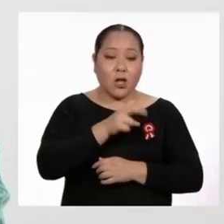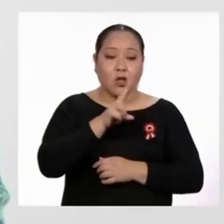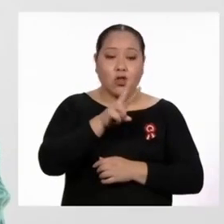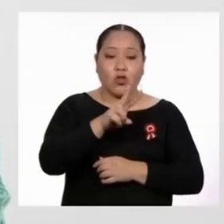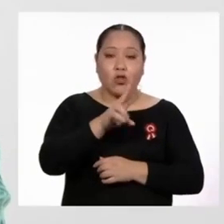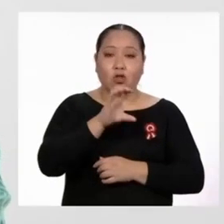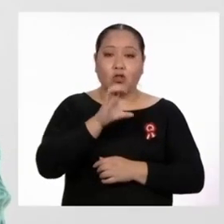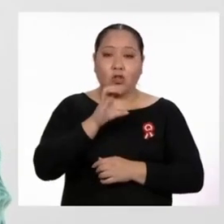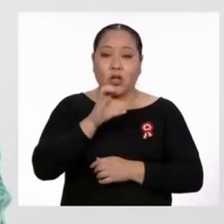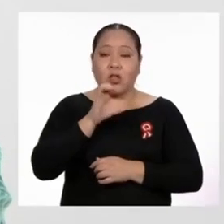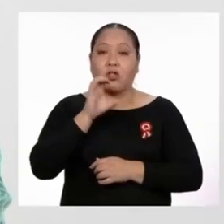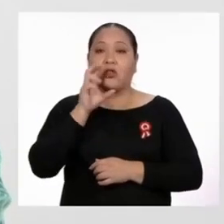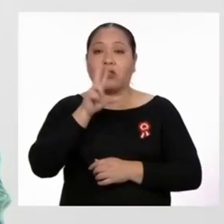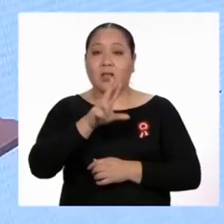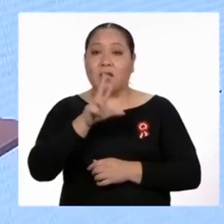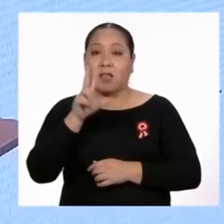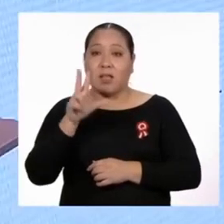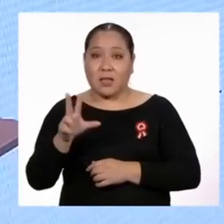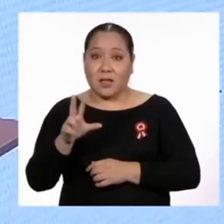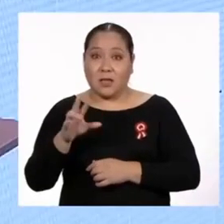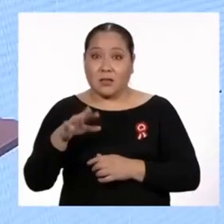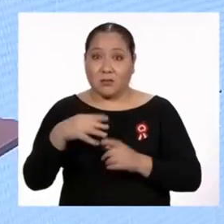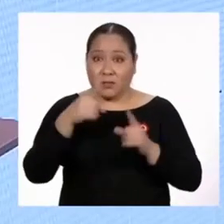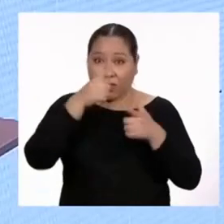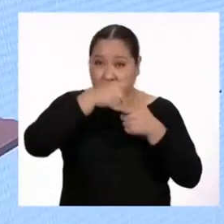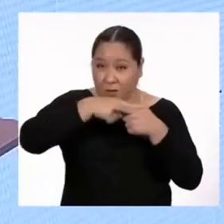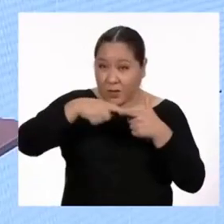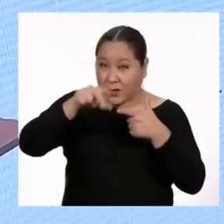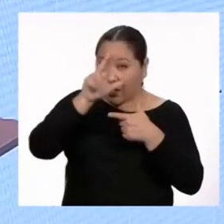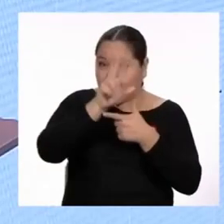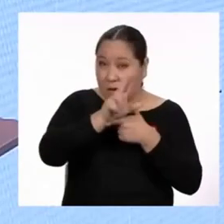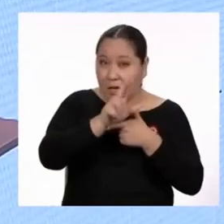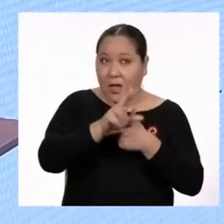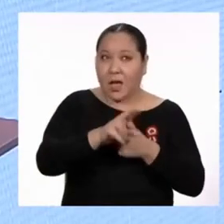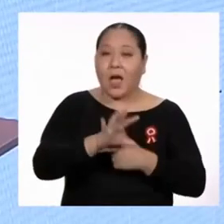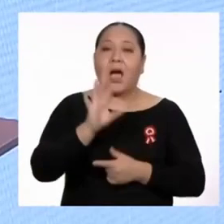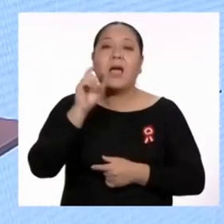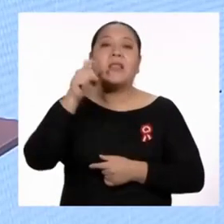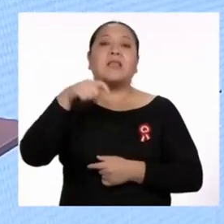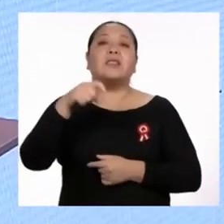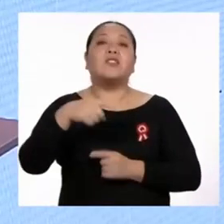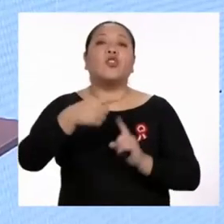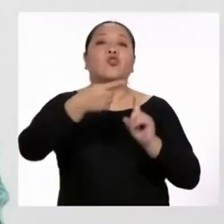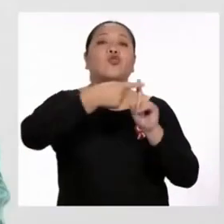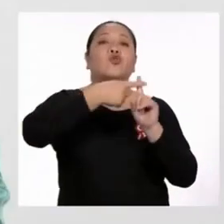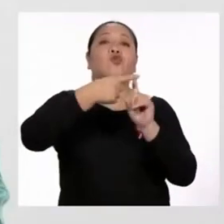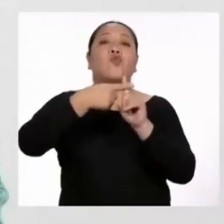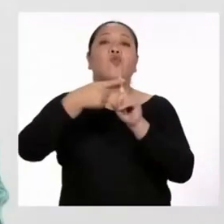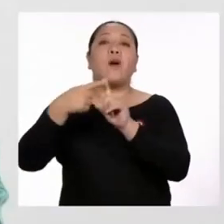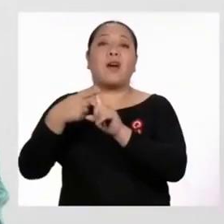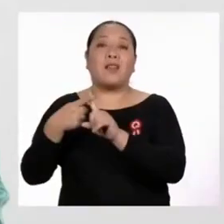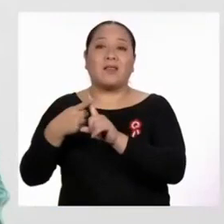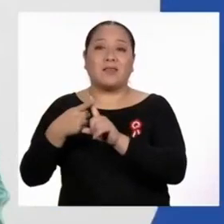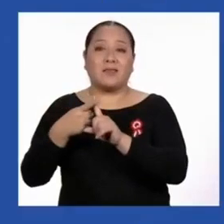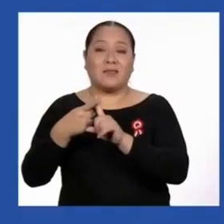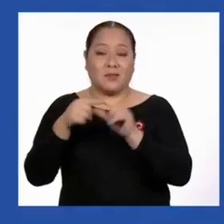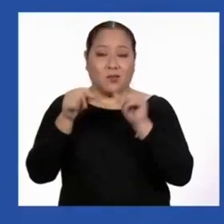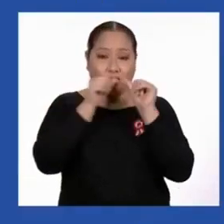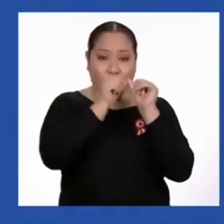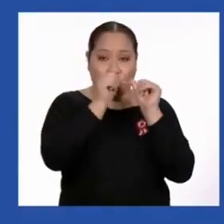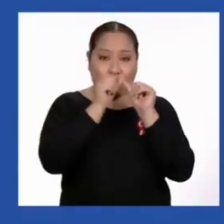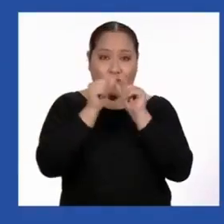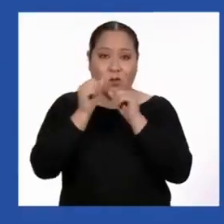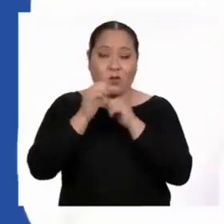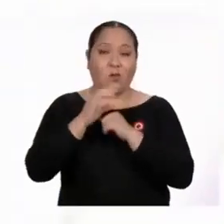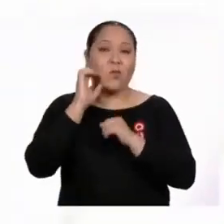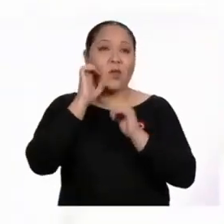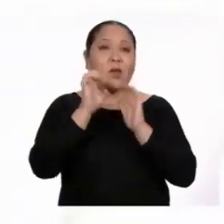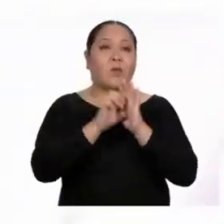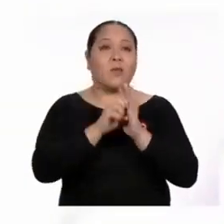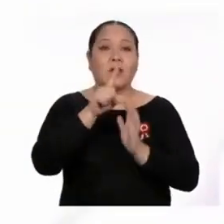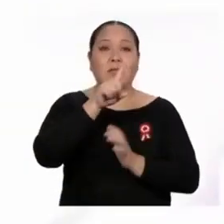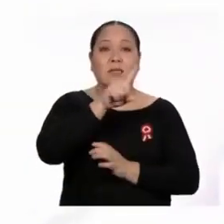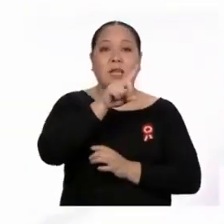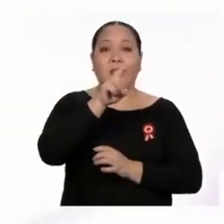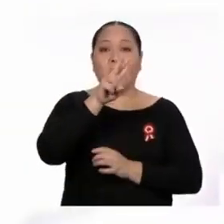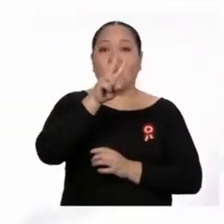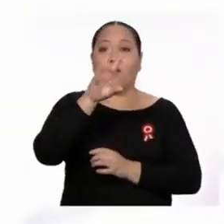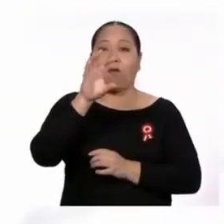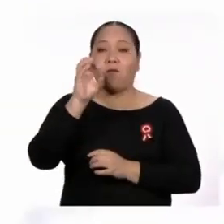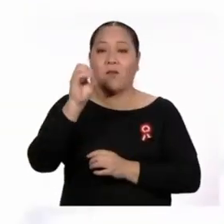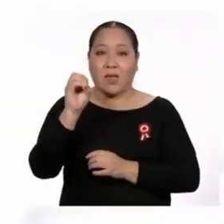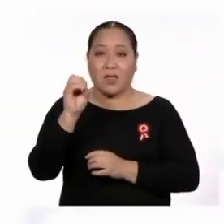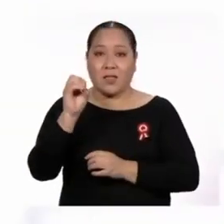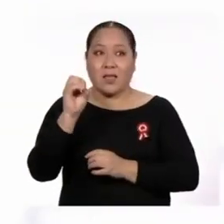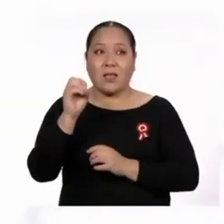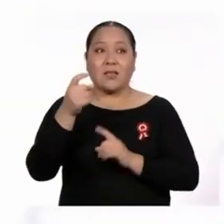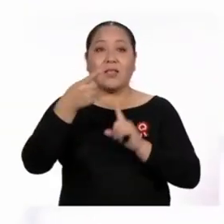serán divisibles por 3. Habría que sumar sus cifras, ¿qué opina? Sí, En el caso de 120,